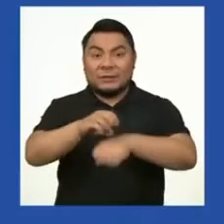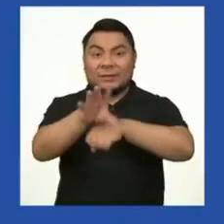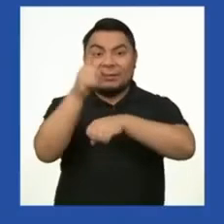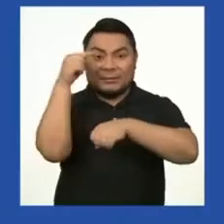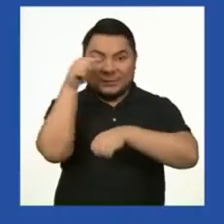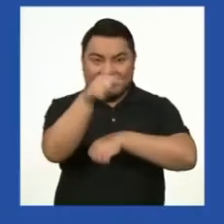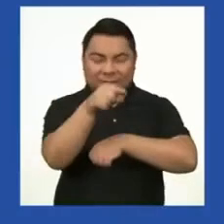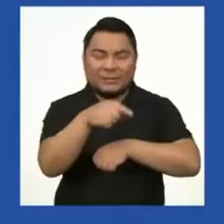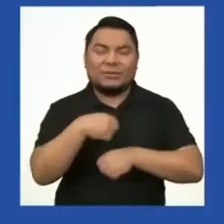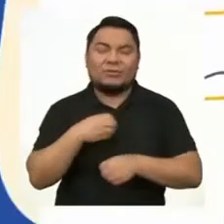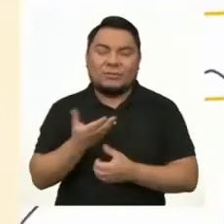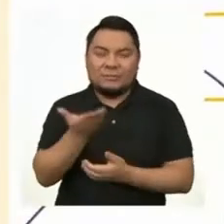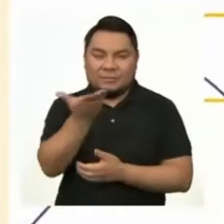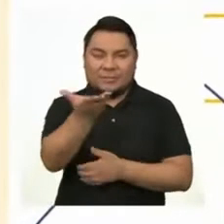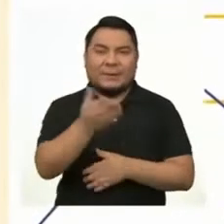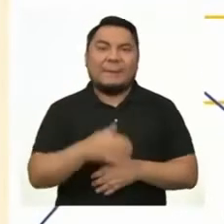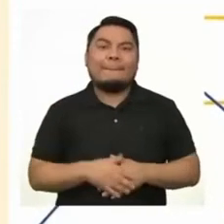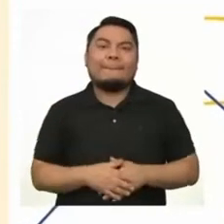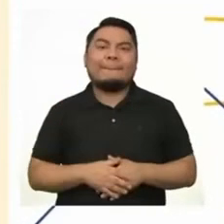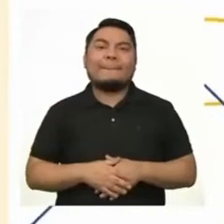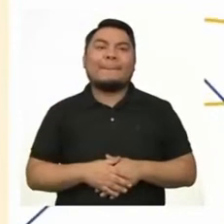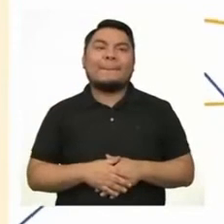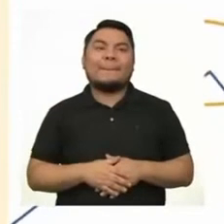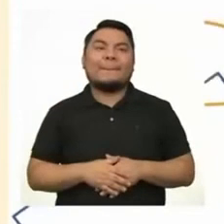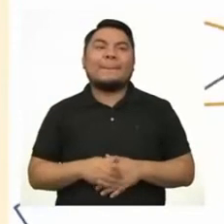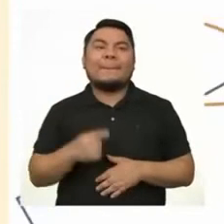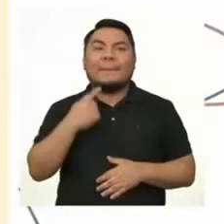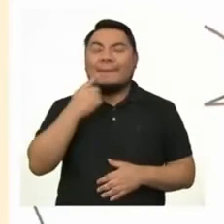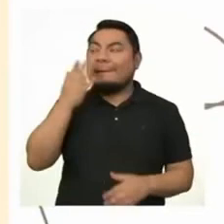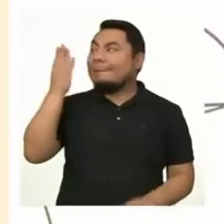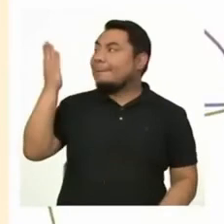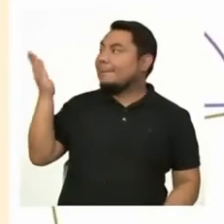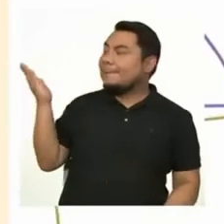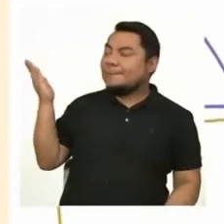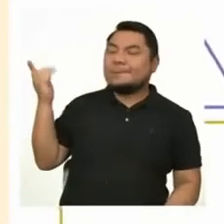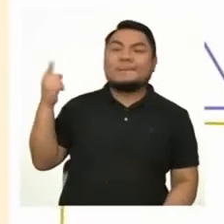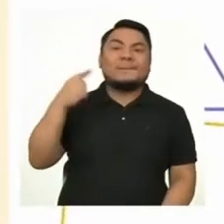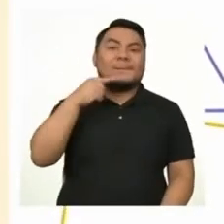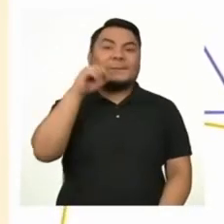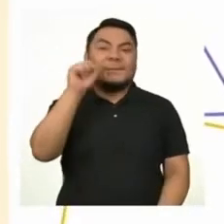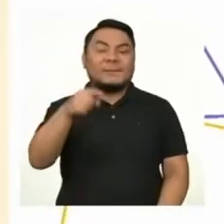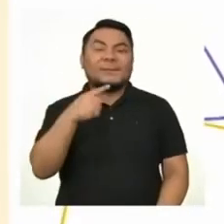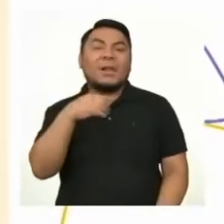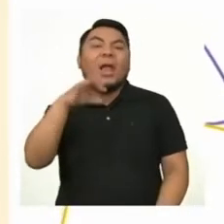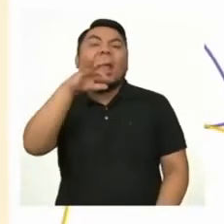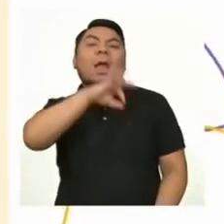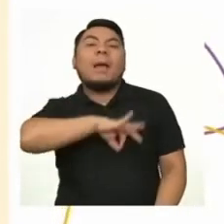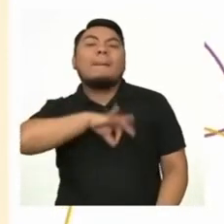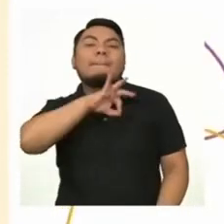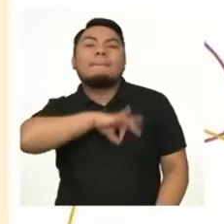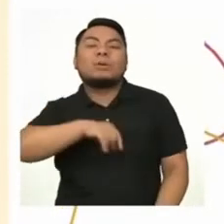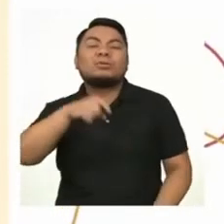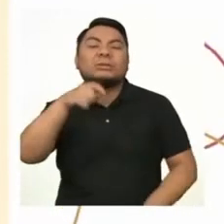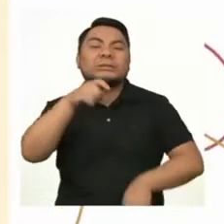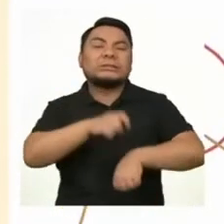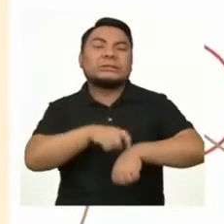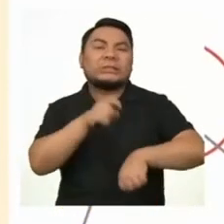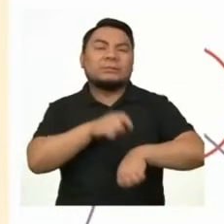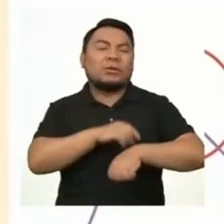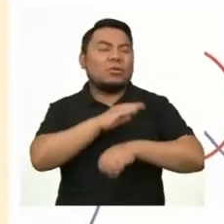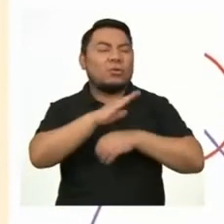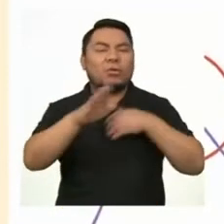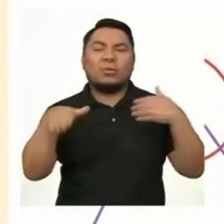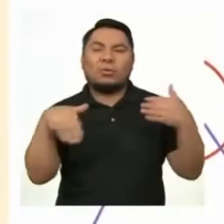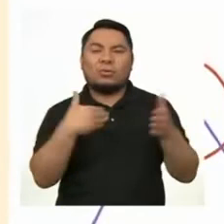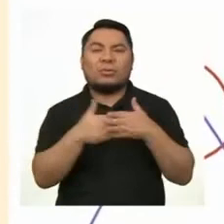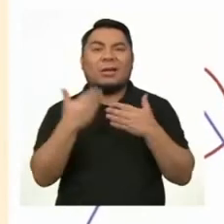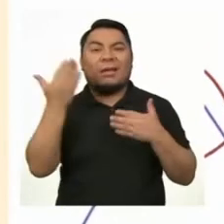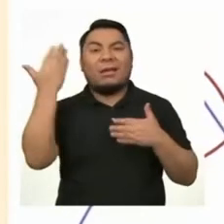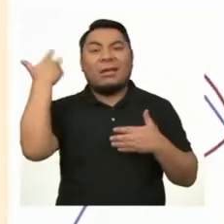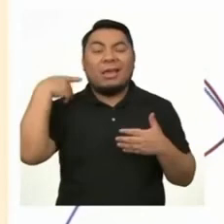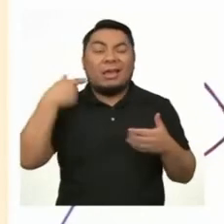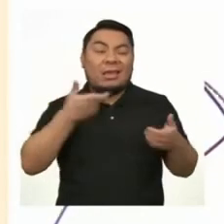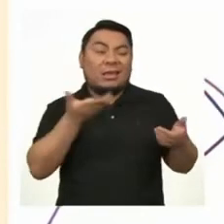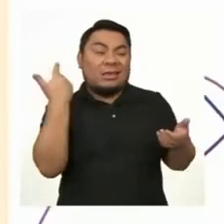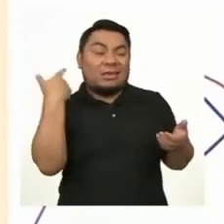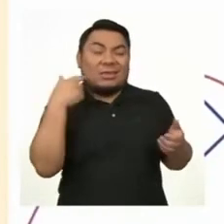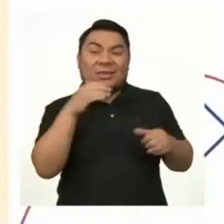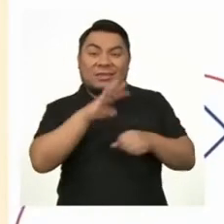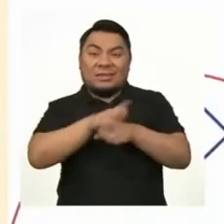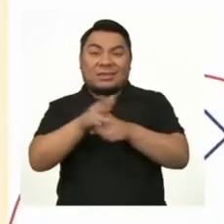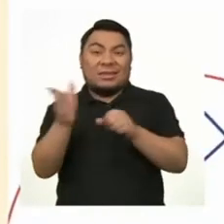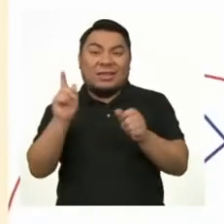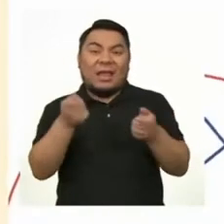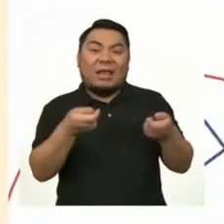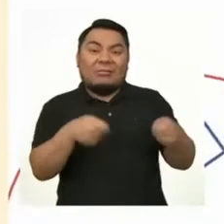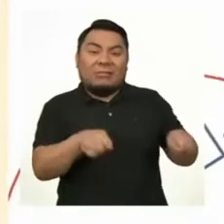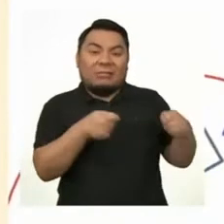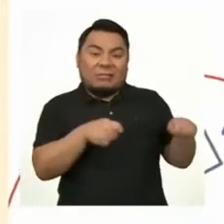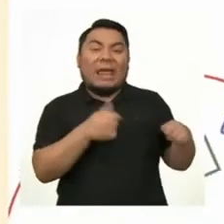Ahí van. Están más enfocadas en aprovechar el tiempo para hacer todo aquello que habíamos pospuesto. Y